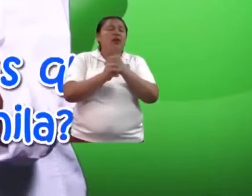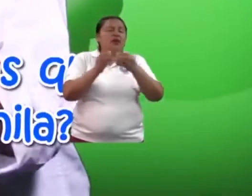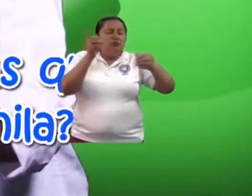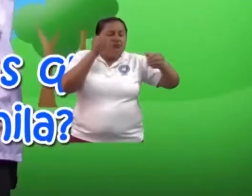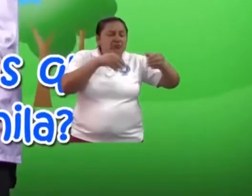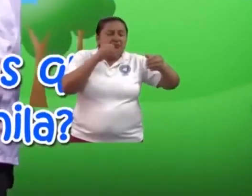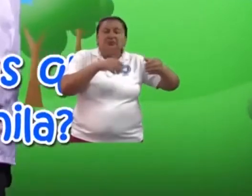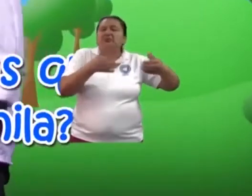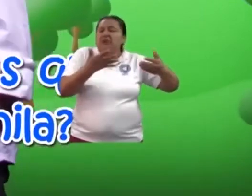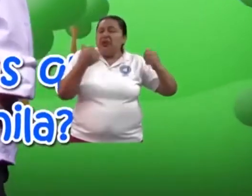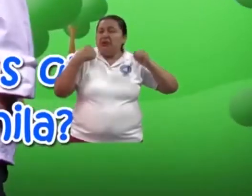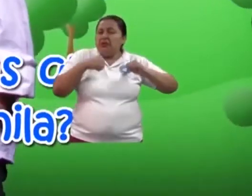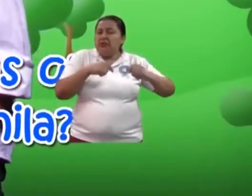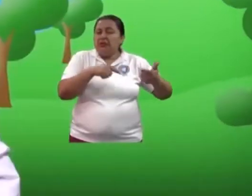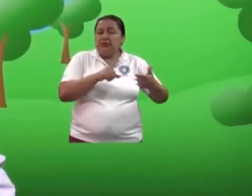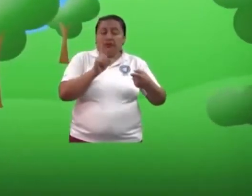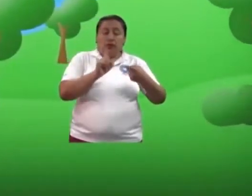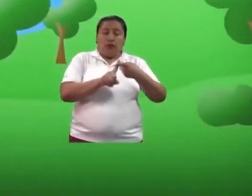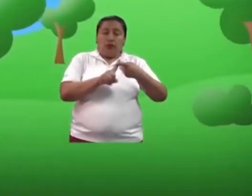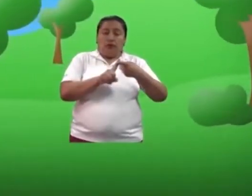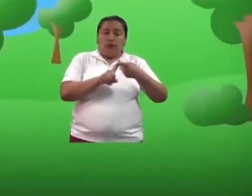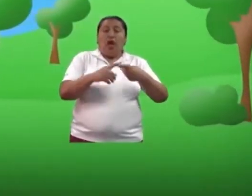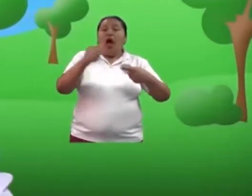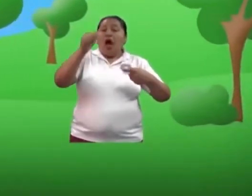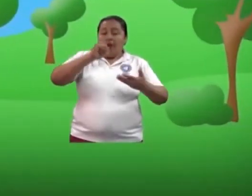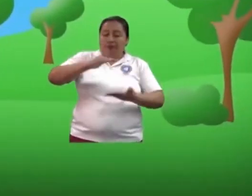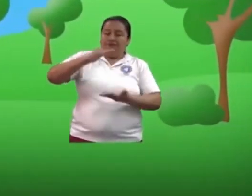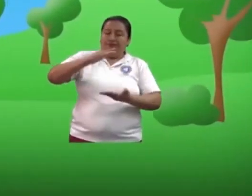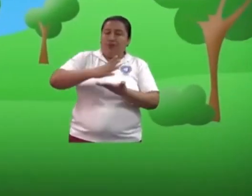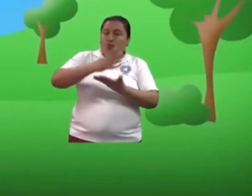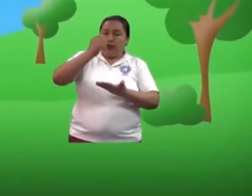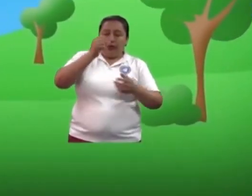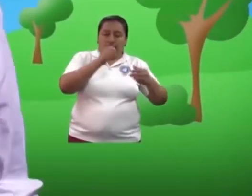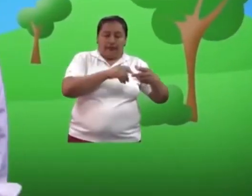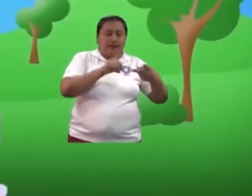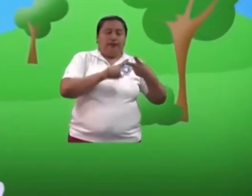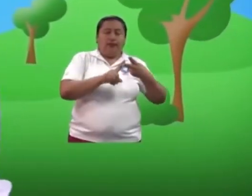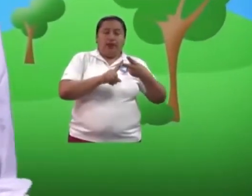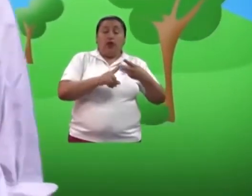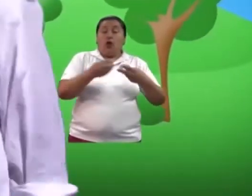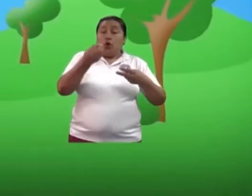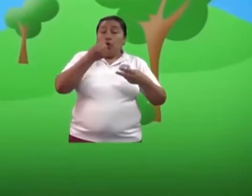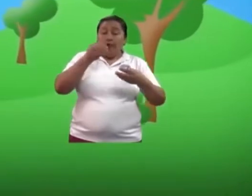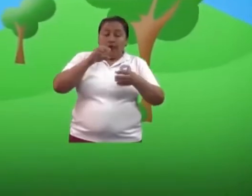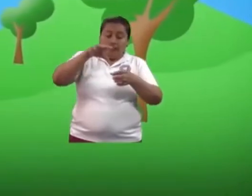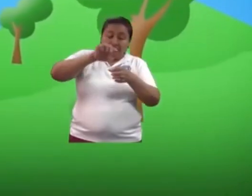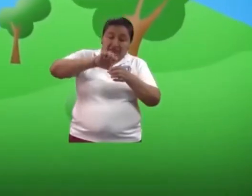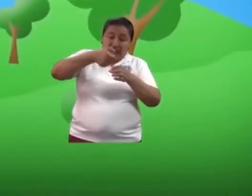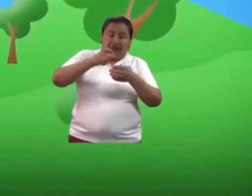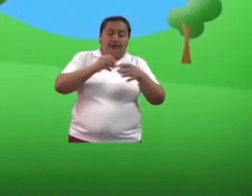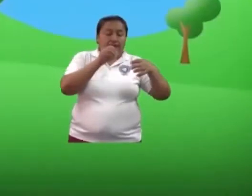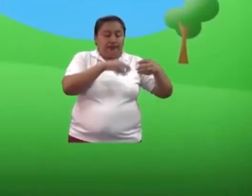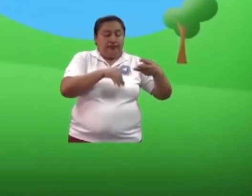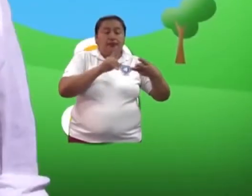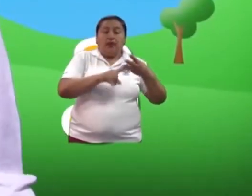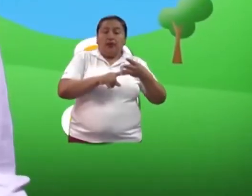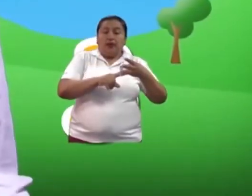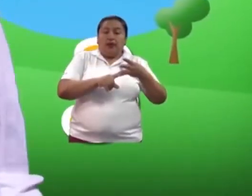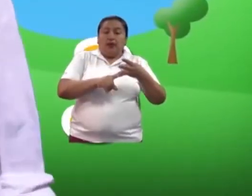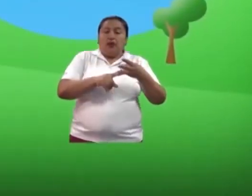qué tenemos que poner en la mochila? 1. Agua en botella. 2. Alimentos